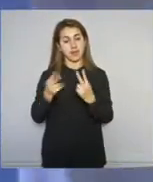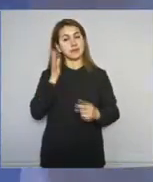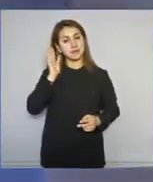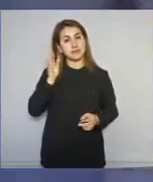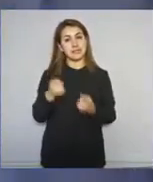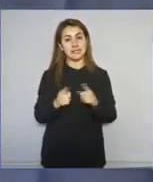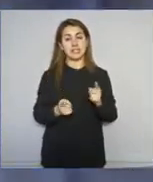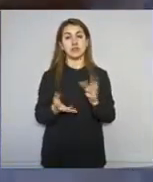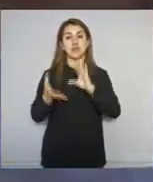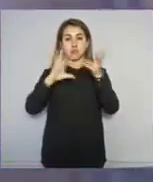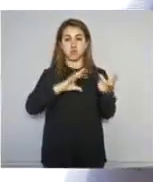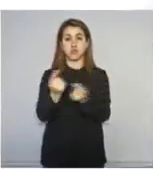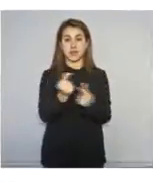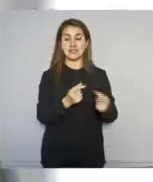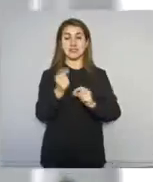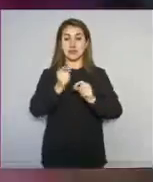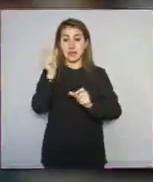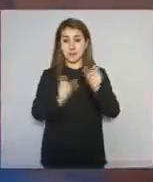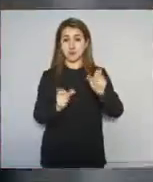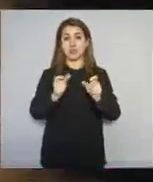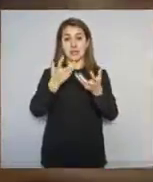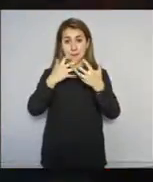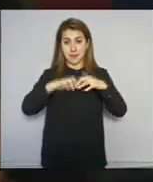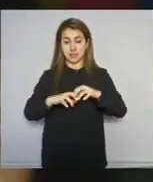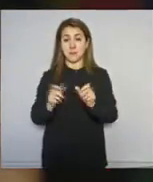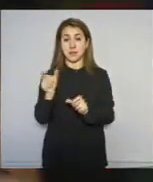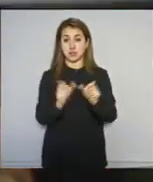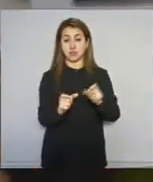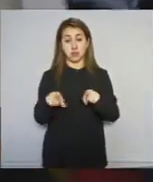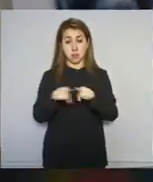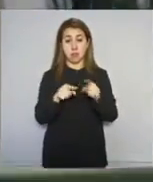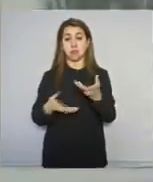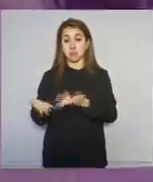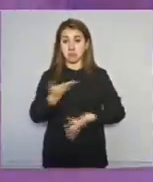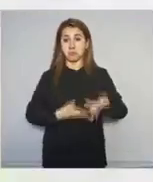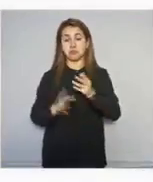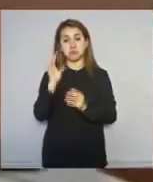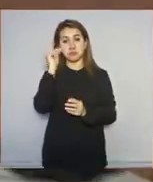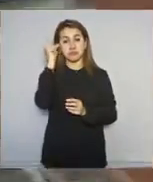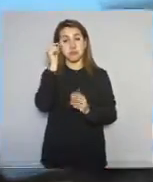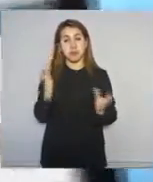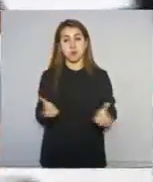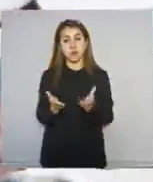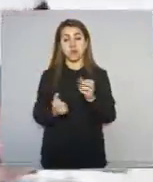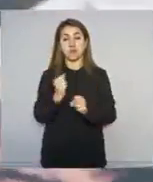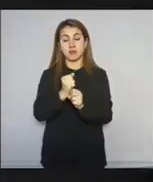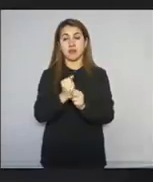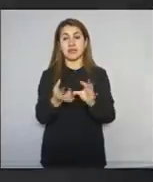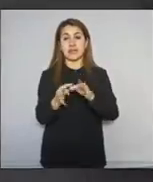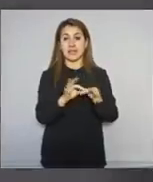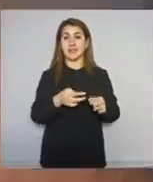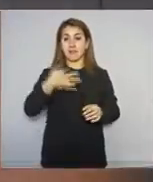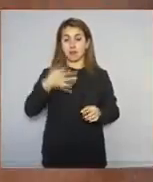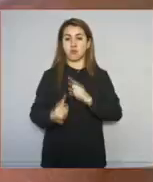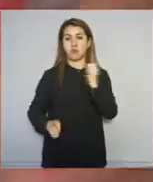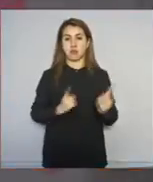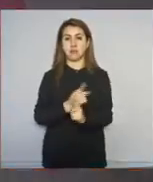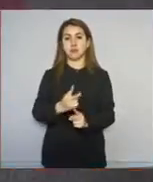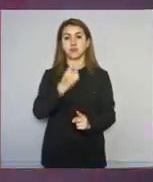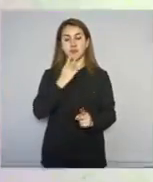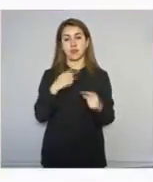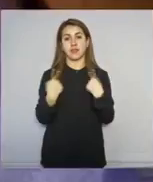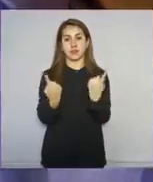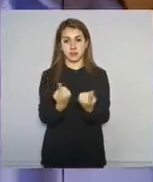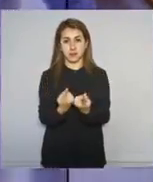mundo de las finanzas, donde emprendedores, empresarios y gente común se mezclan para crear empleo, cadenas de valor y dar un cambio a sus vidas y su